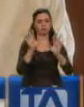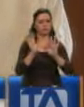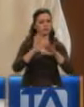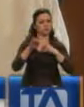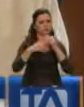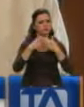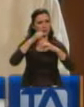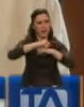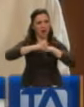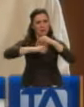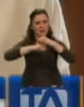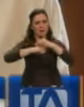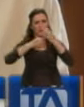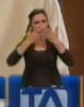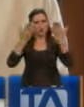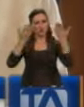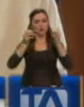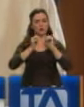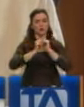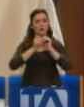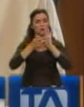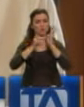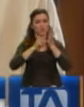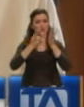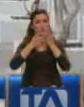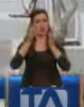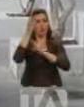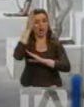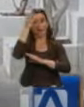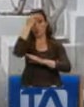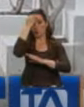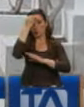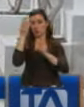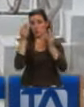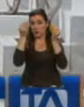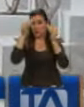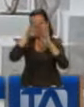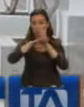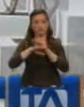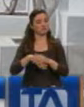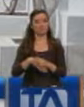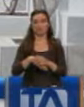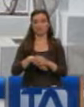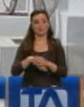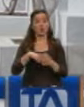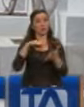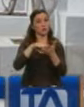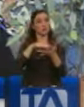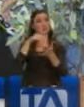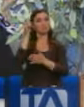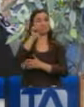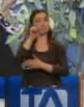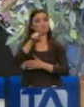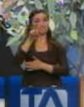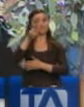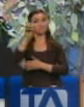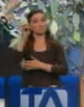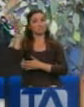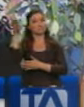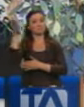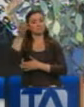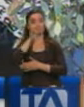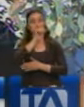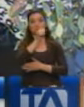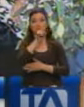deterioro en los procesos académicos. La universidad tiene alrededor de 1.200 docentes y